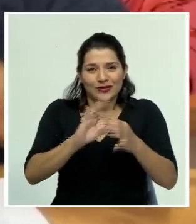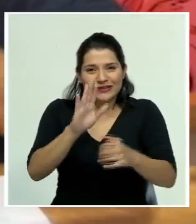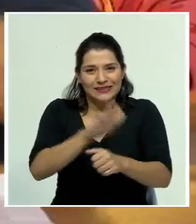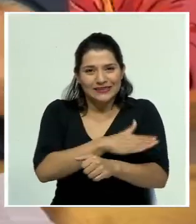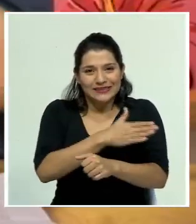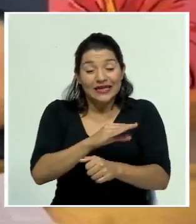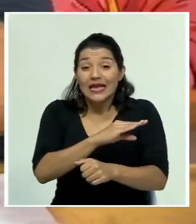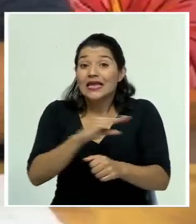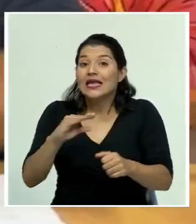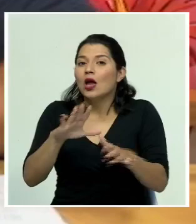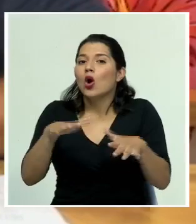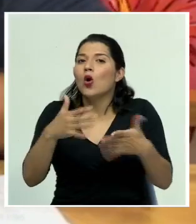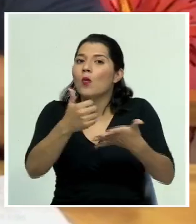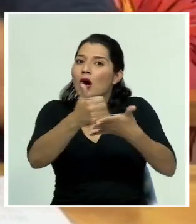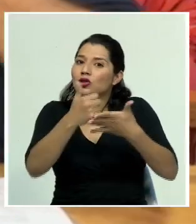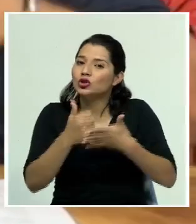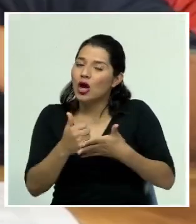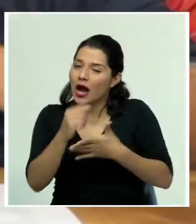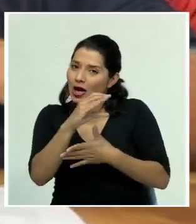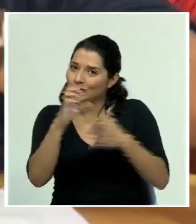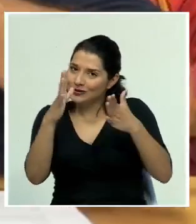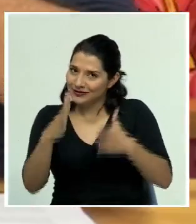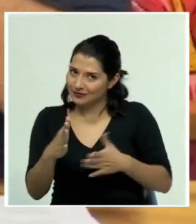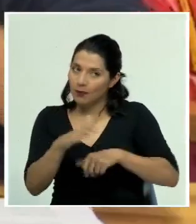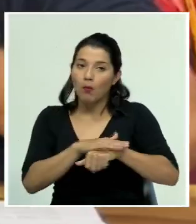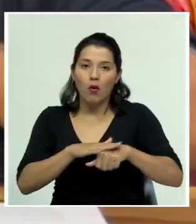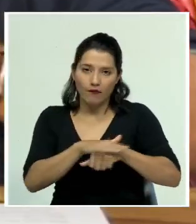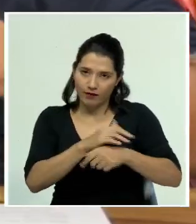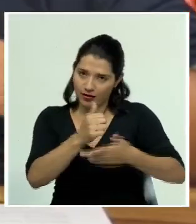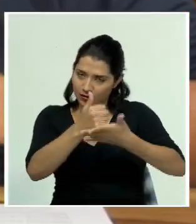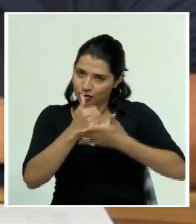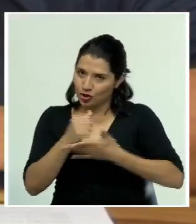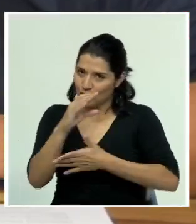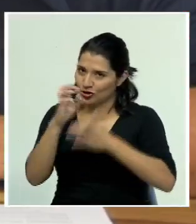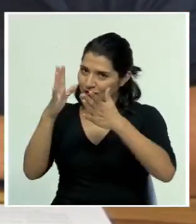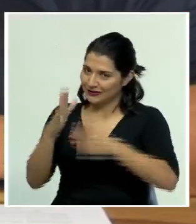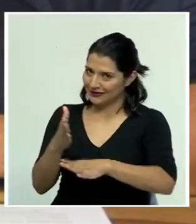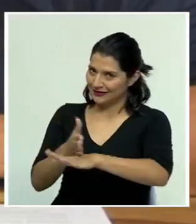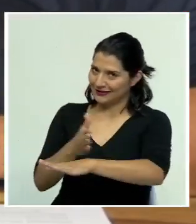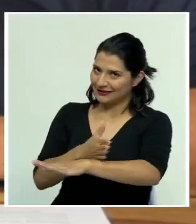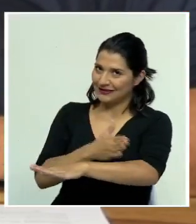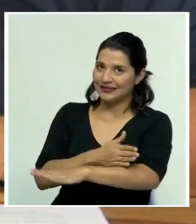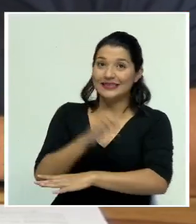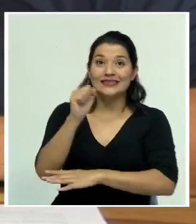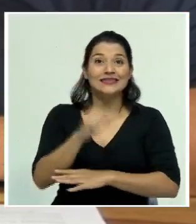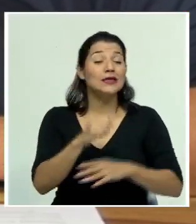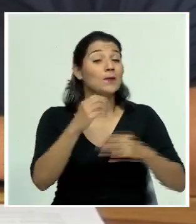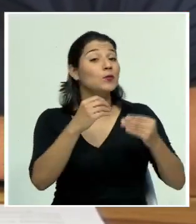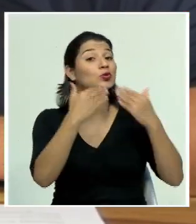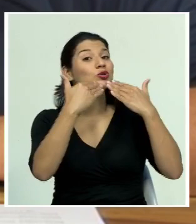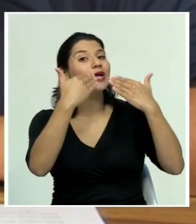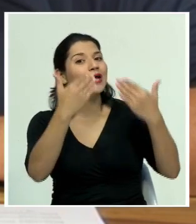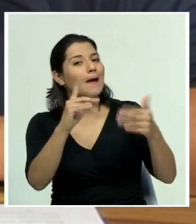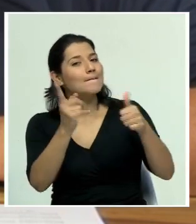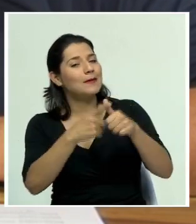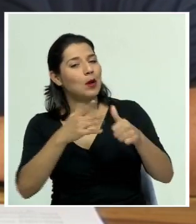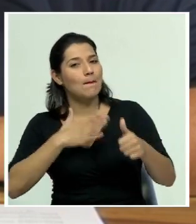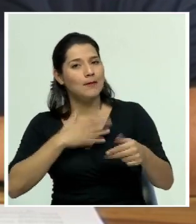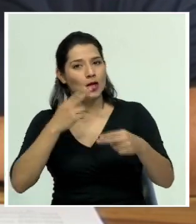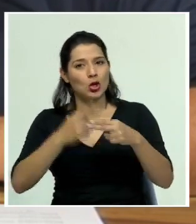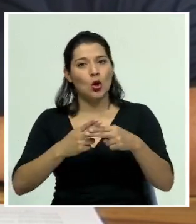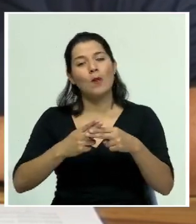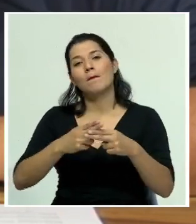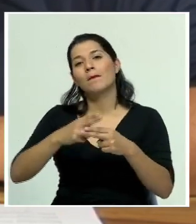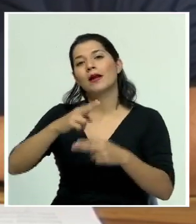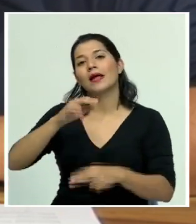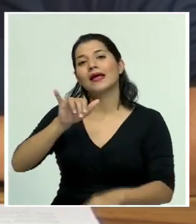sobre todo a los ticos, eso sí, por favor, ¿verdad? A los ticos a crecer en esta industria. Muchísimas gracias. Primero que nada, soy Yajaira Osiris desde